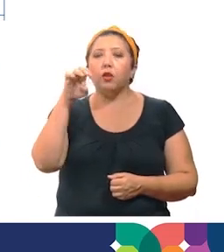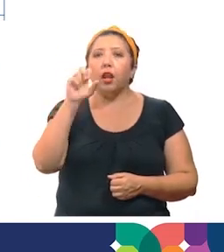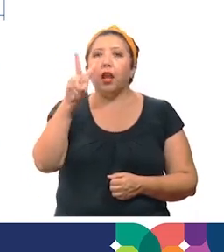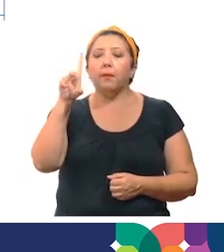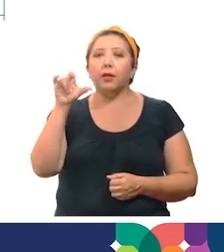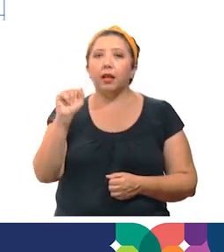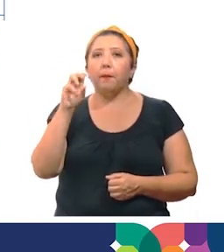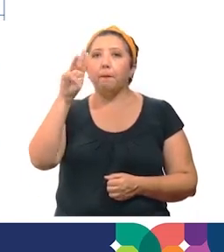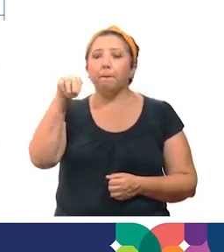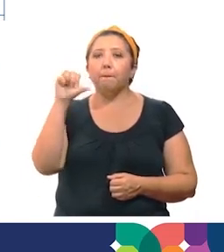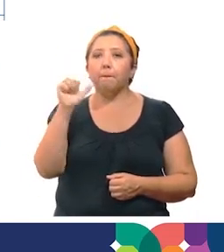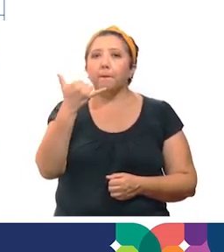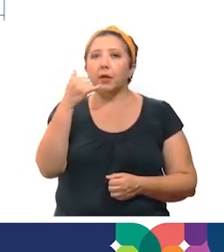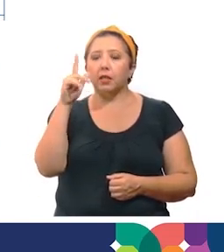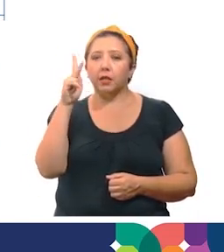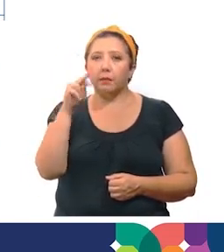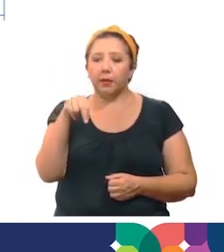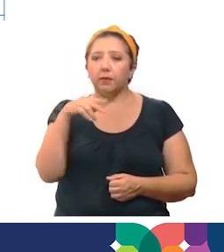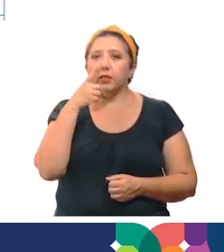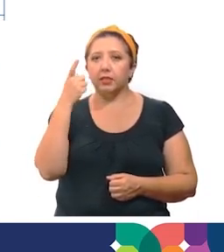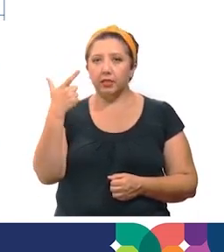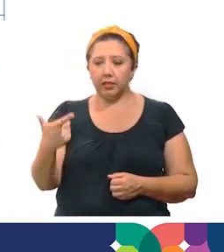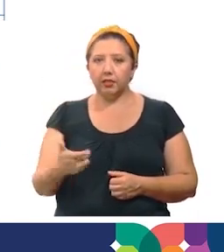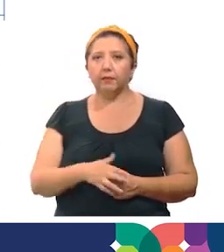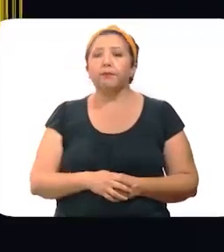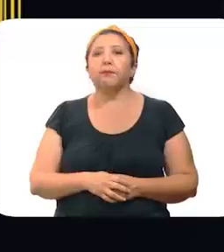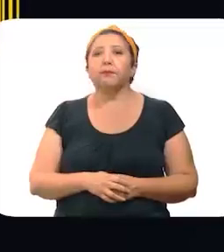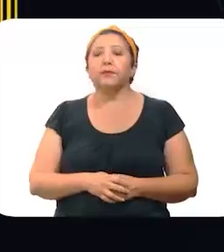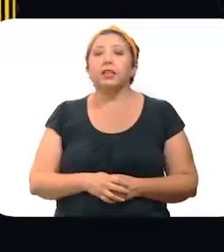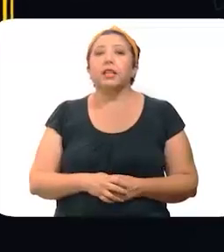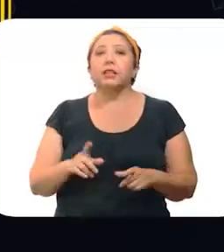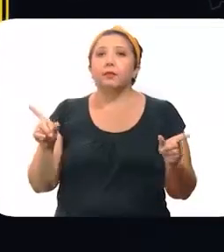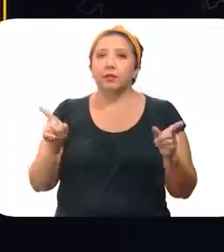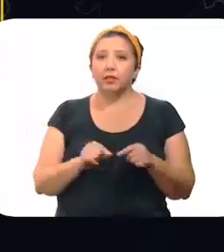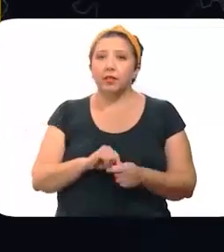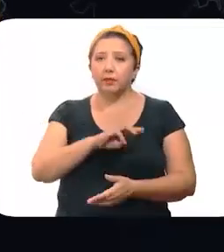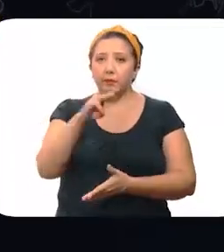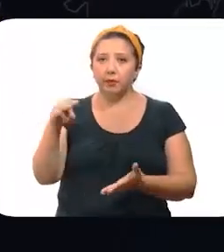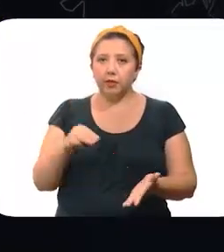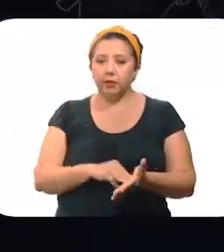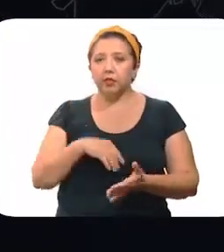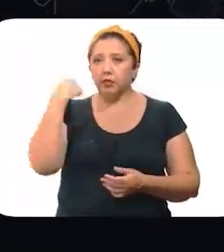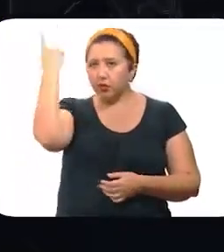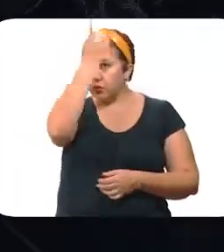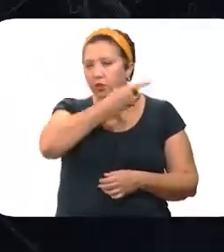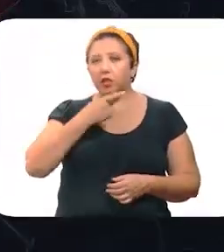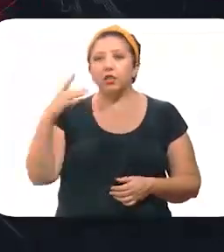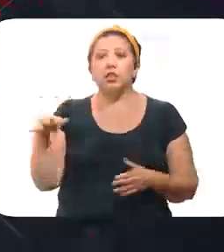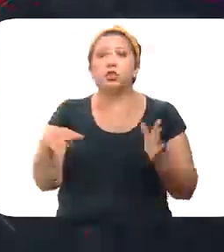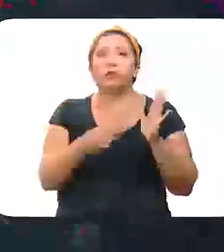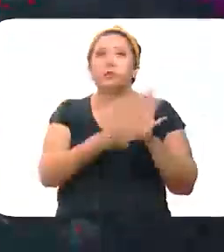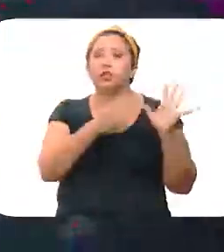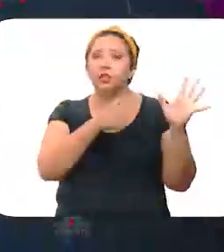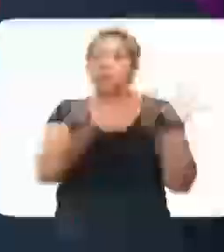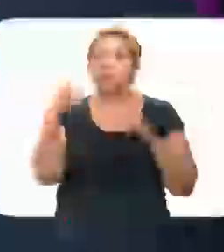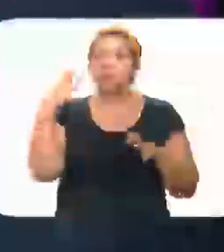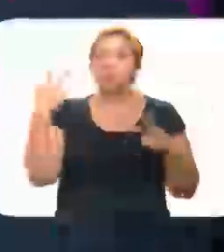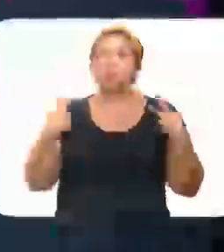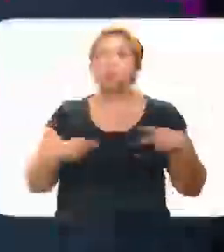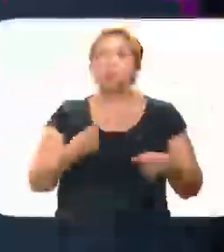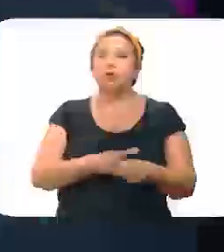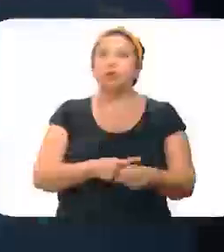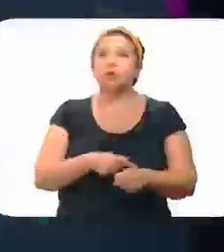Camacho, Mayapán, Nora Quintana y Pacaptún 7. Específicamente en Mérida se han diagnosticado 19.605